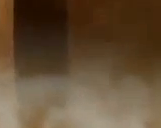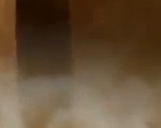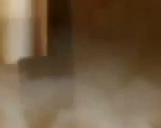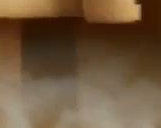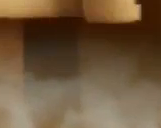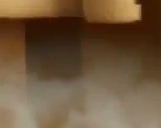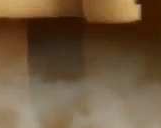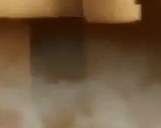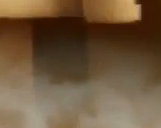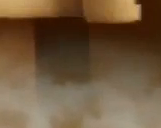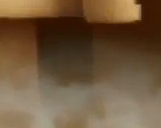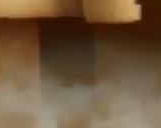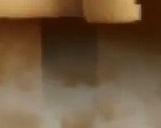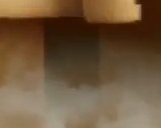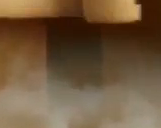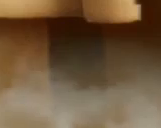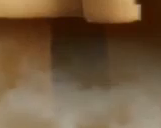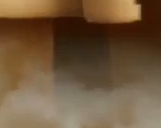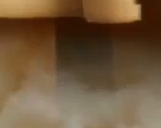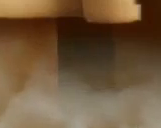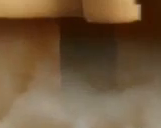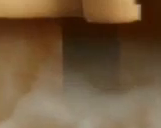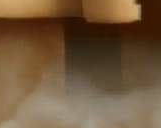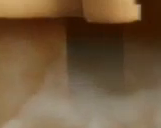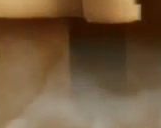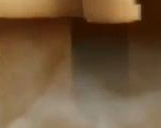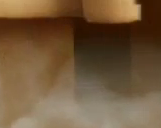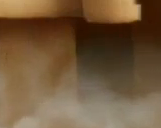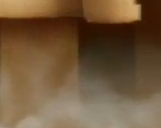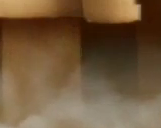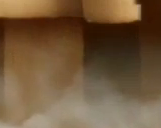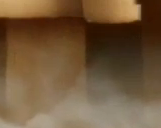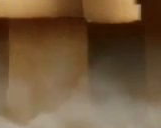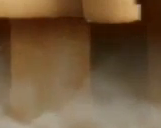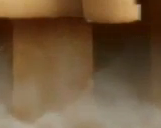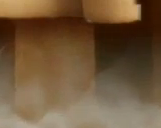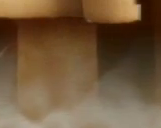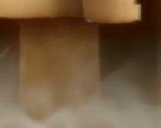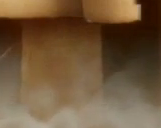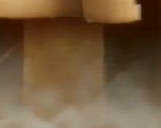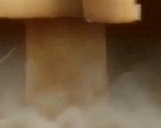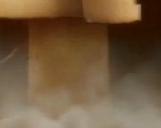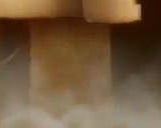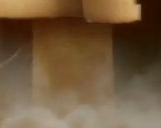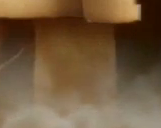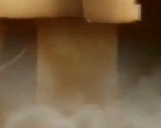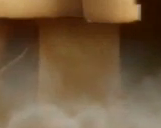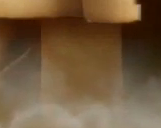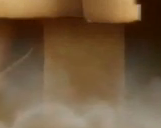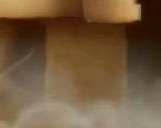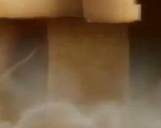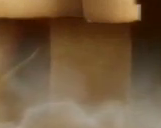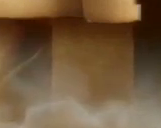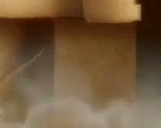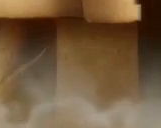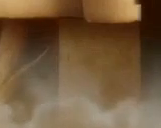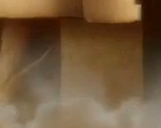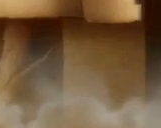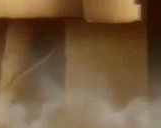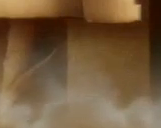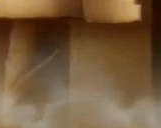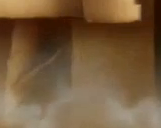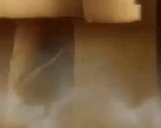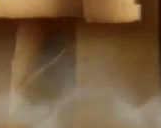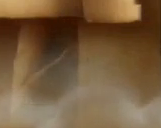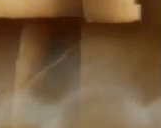Bienaventurados los que padecen persecución por causa de la justicia, porque de ellos es el reino de los